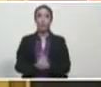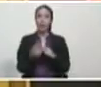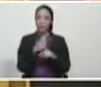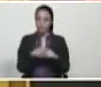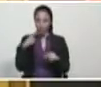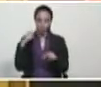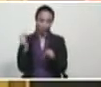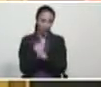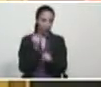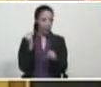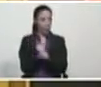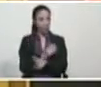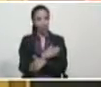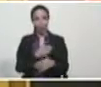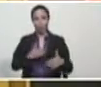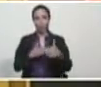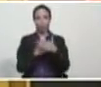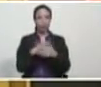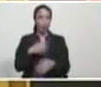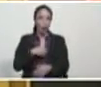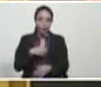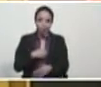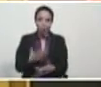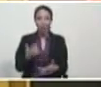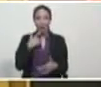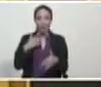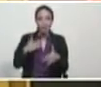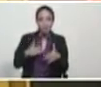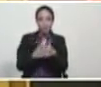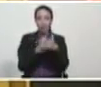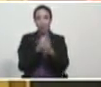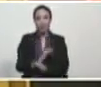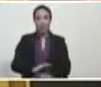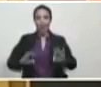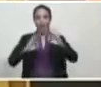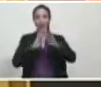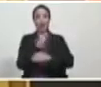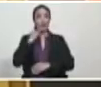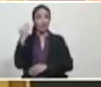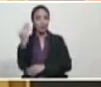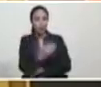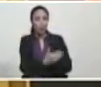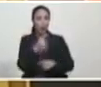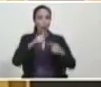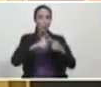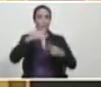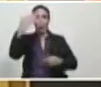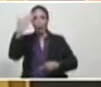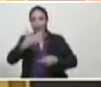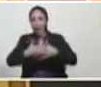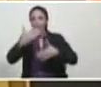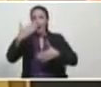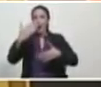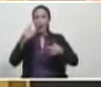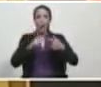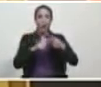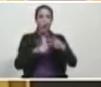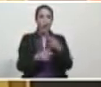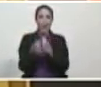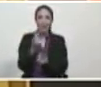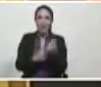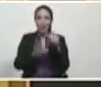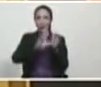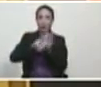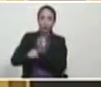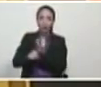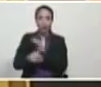compadre. No han podido ni podrán con nosotros, ni con sanciones, ni con bloqueo, ni con embargo, ni con